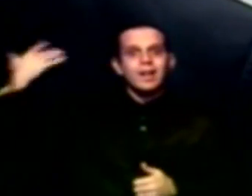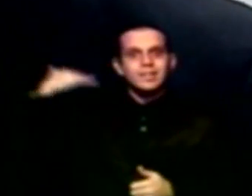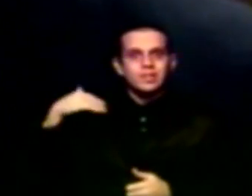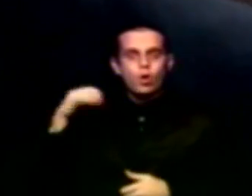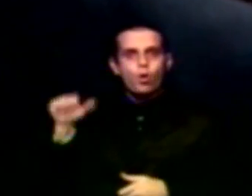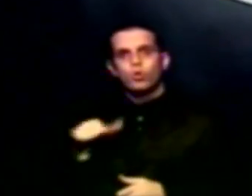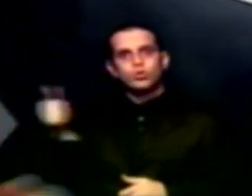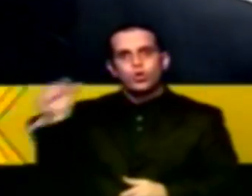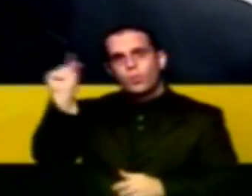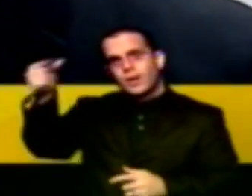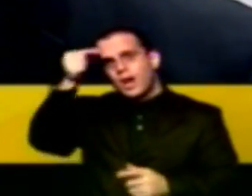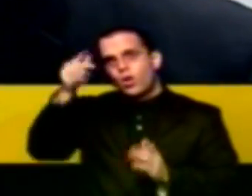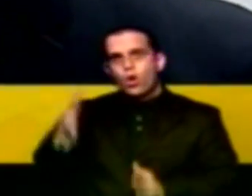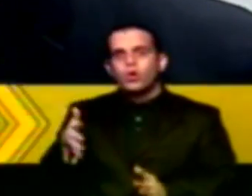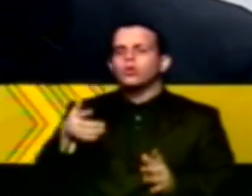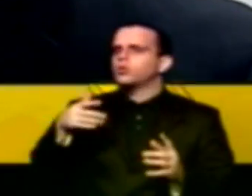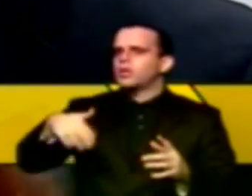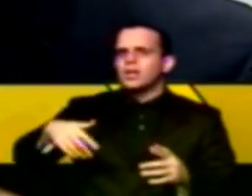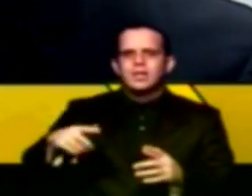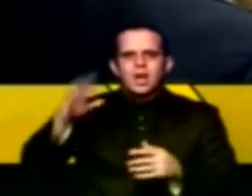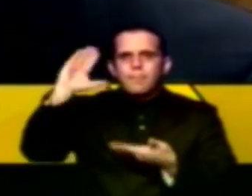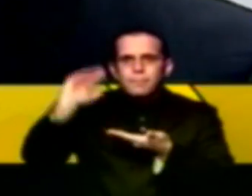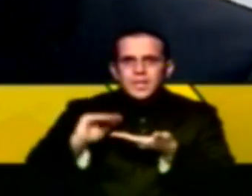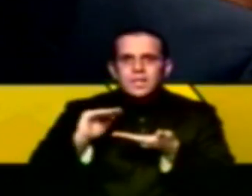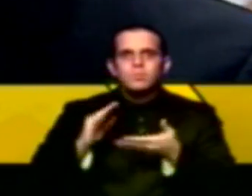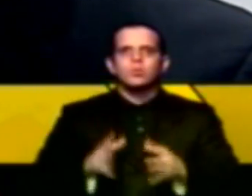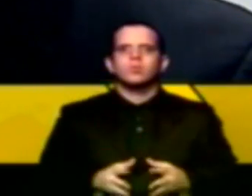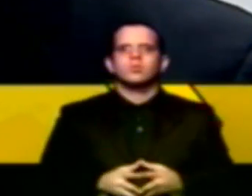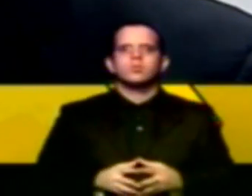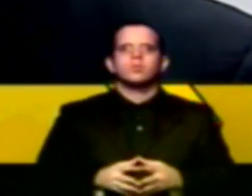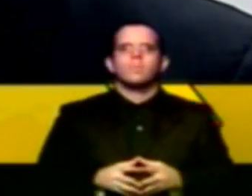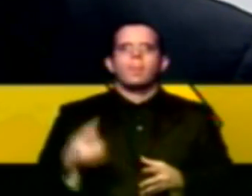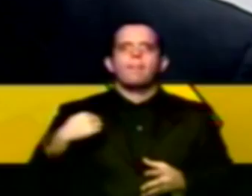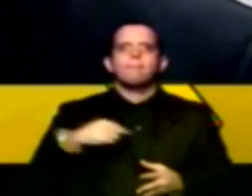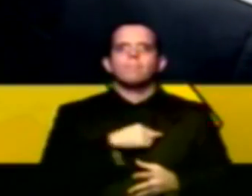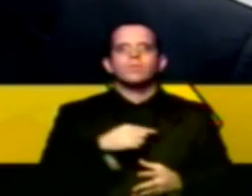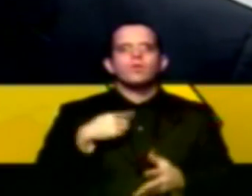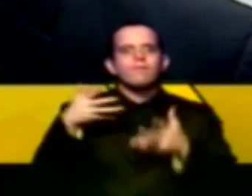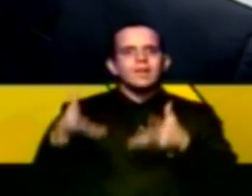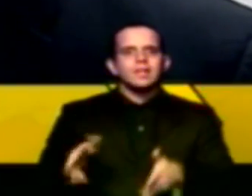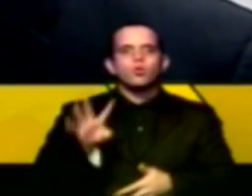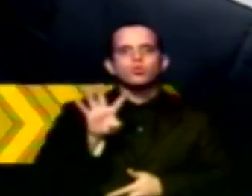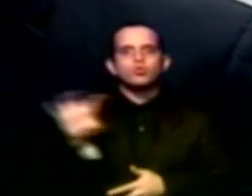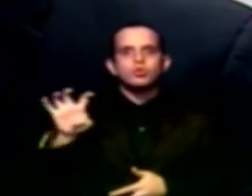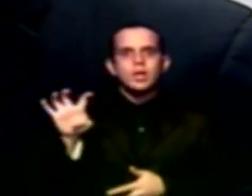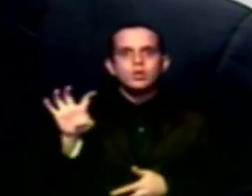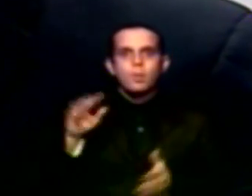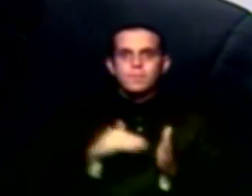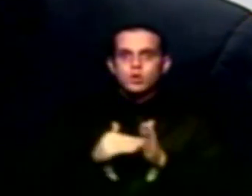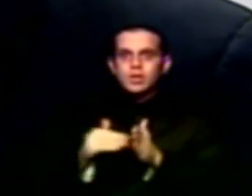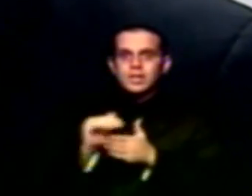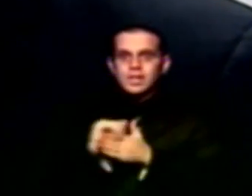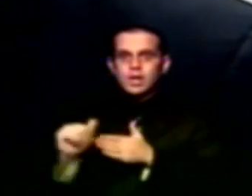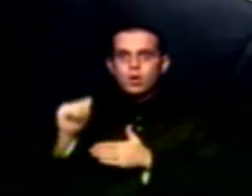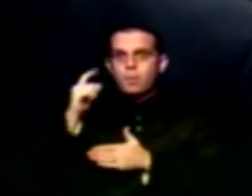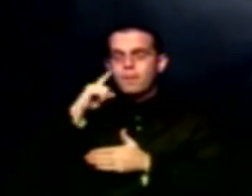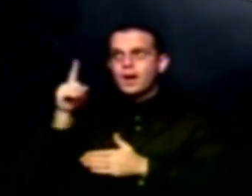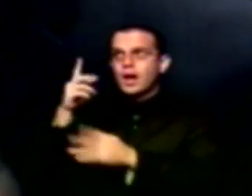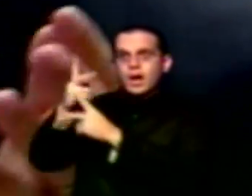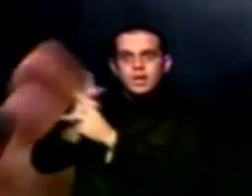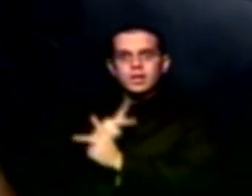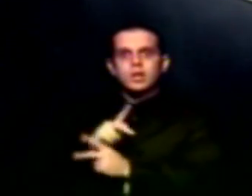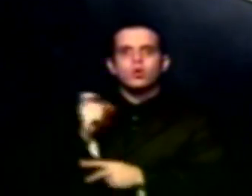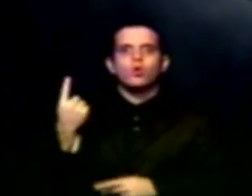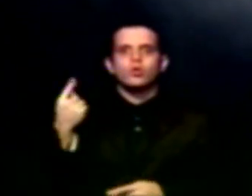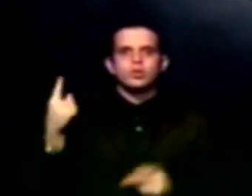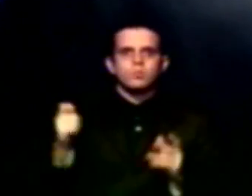reducir la deuda variable, el número va a estar, cuando terminemos, nos faltan como 400 millones de refinanciar en 11.3% y te da una